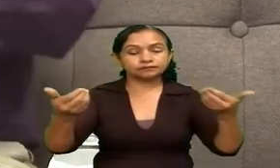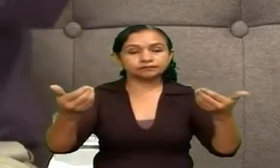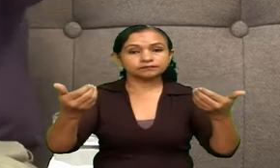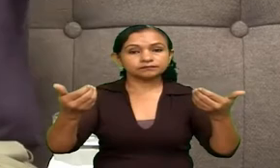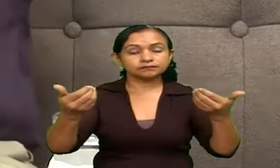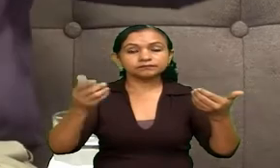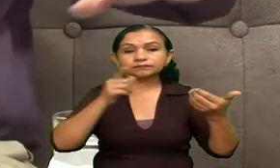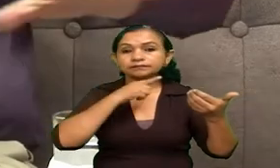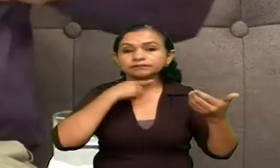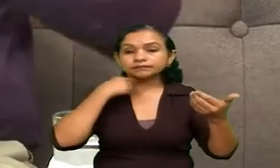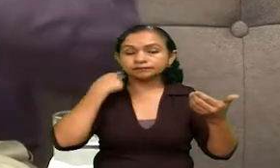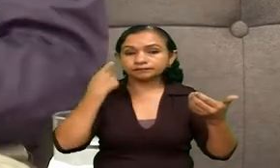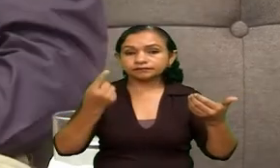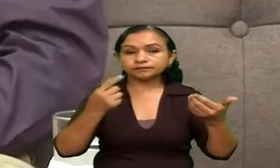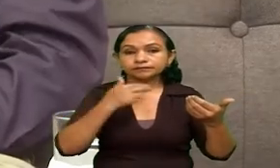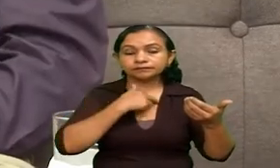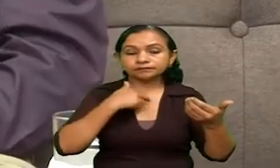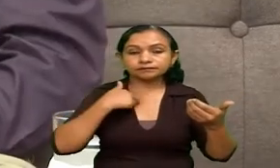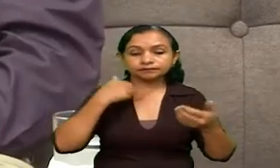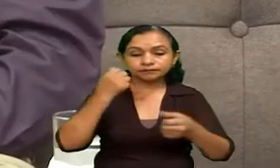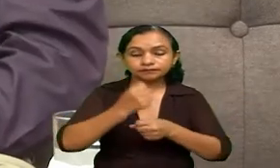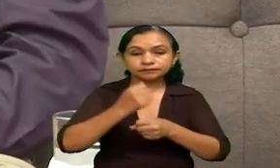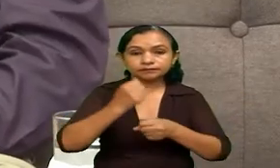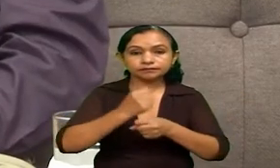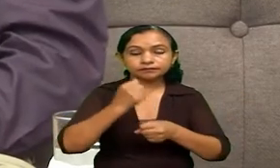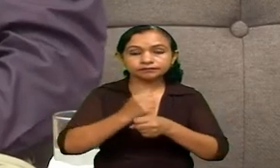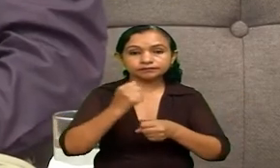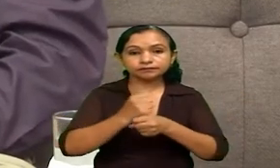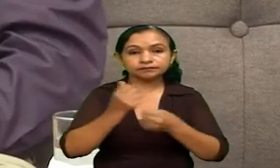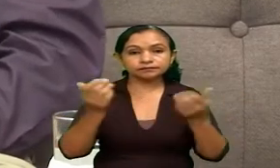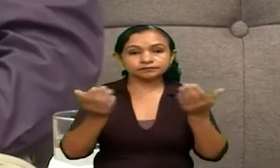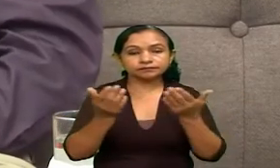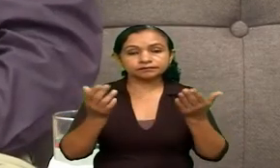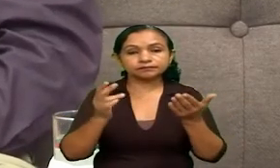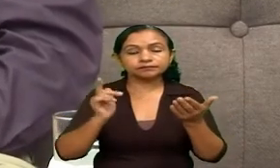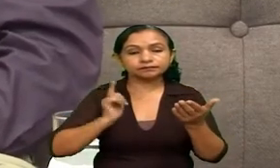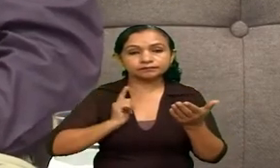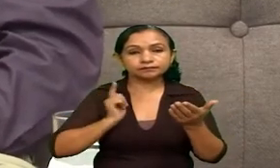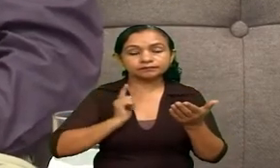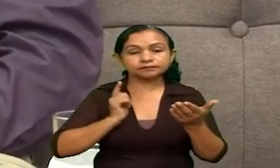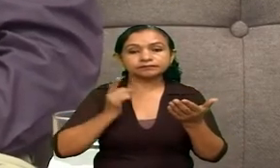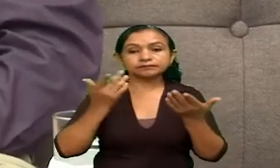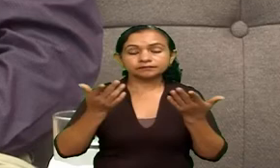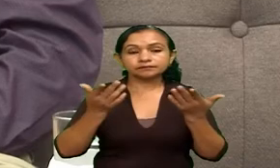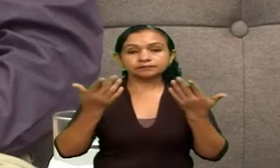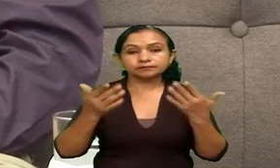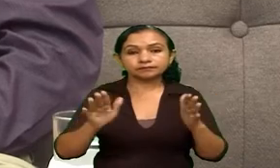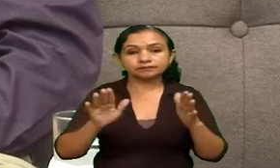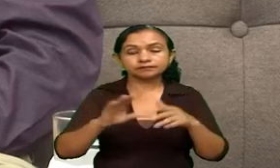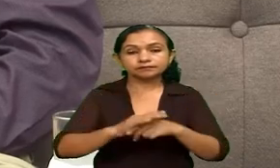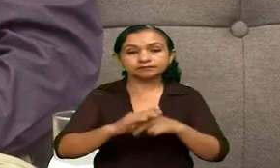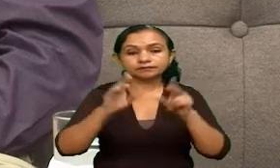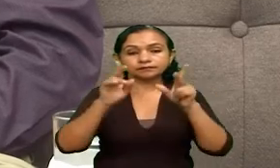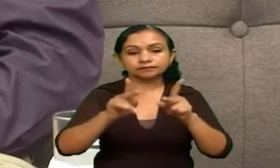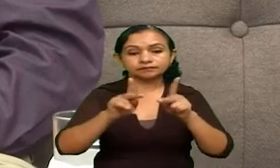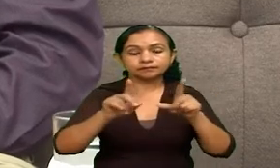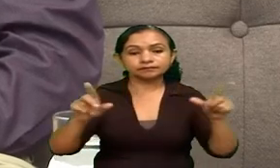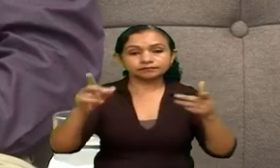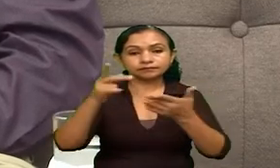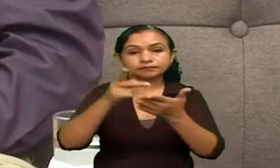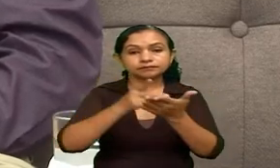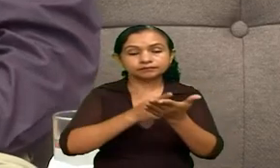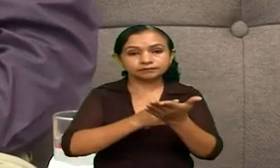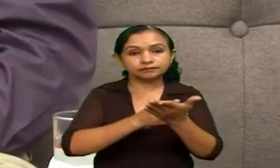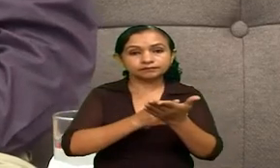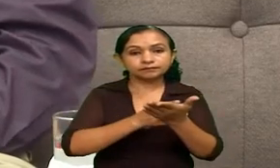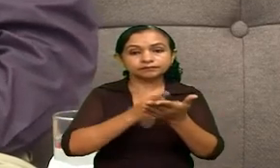esa realidad en la que hemos estado trabajando. Entonces, ya estamos elaborando un plan, un proyecto